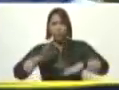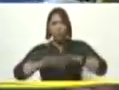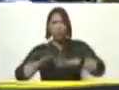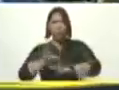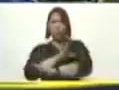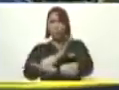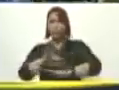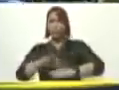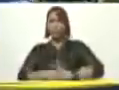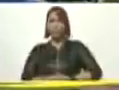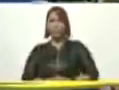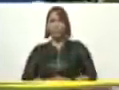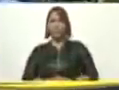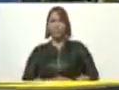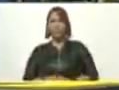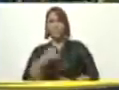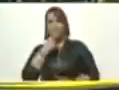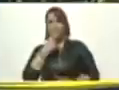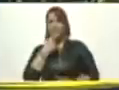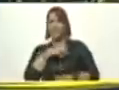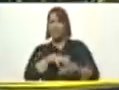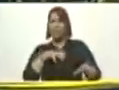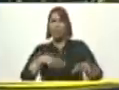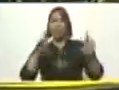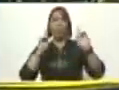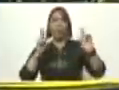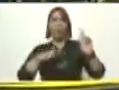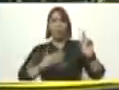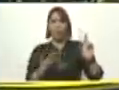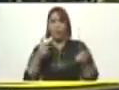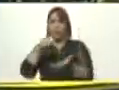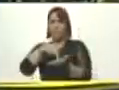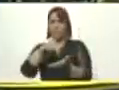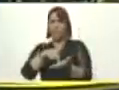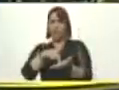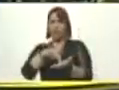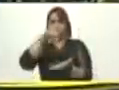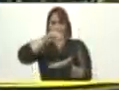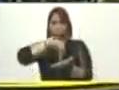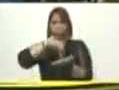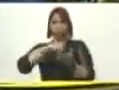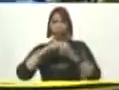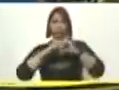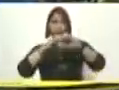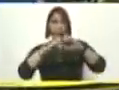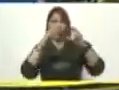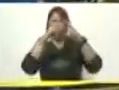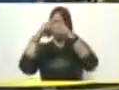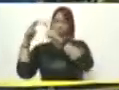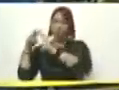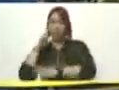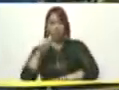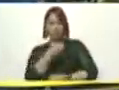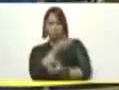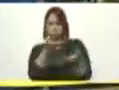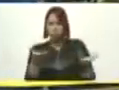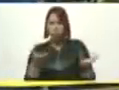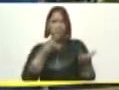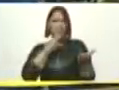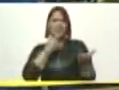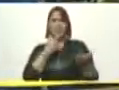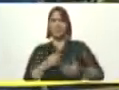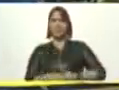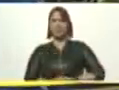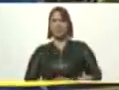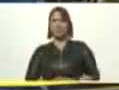cantan eso es una belleza Ojalá pudieran llevarlo a la sede de corazón salsera para que conociera allí es una belleza